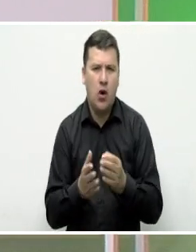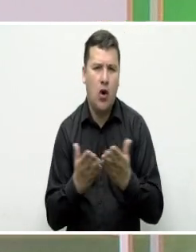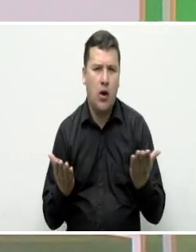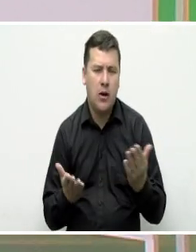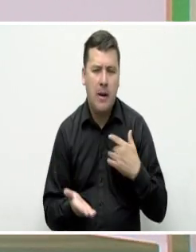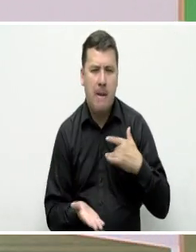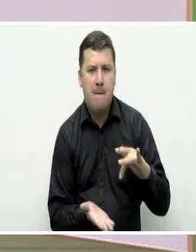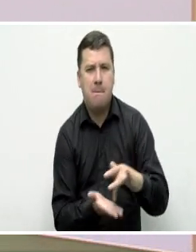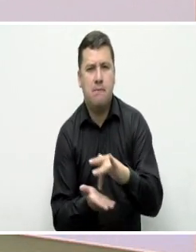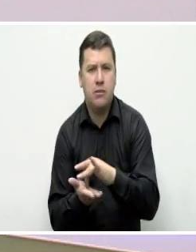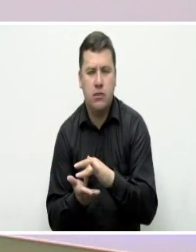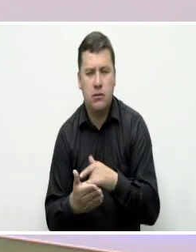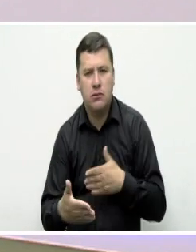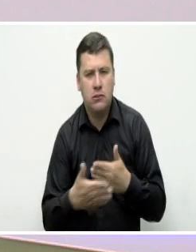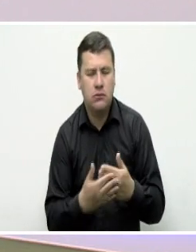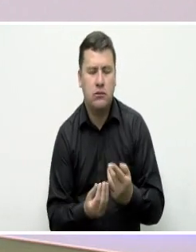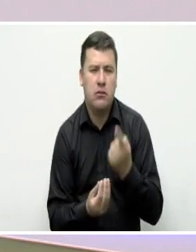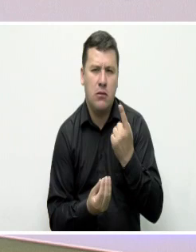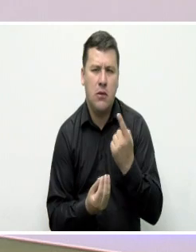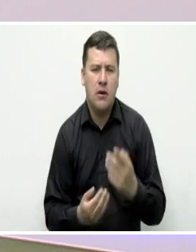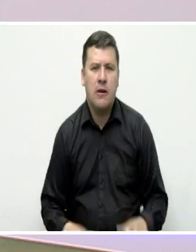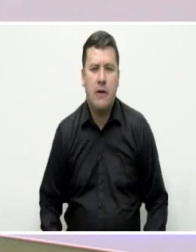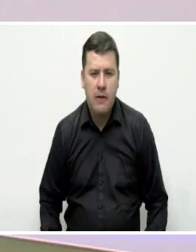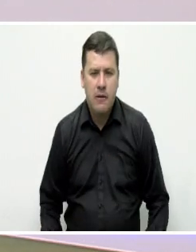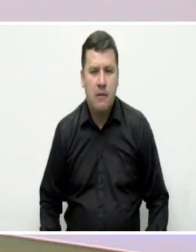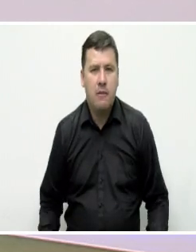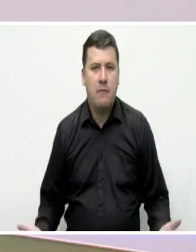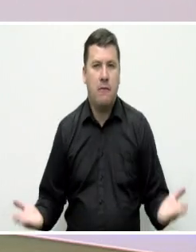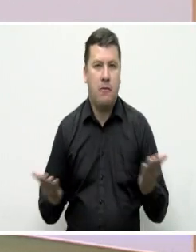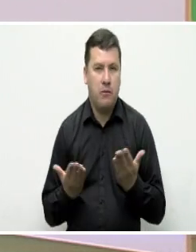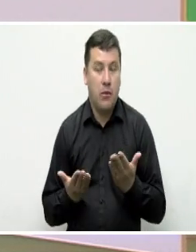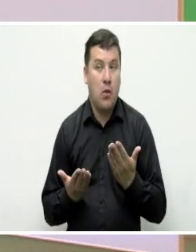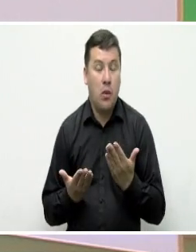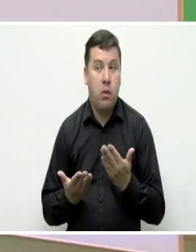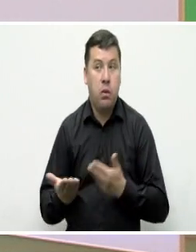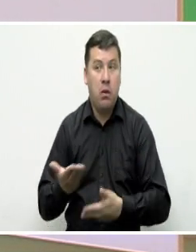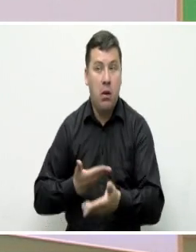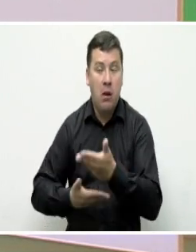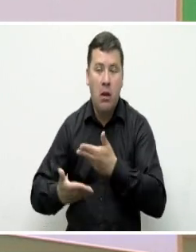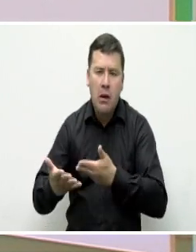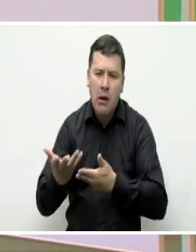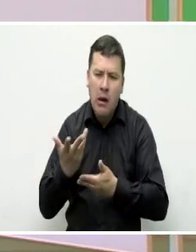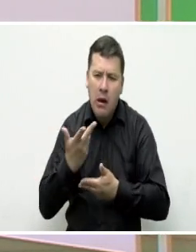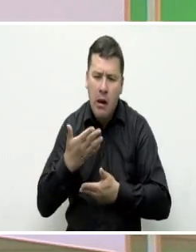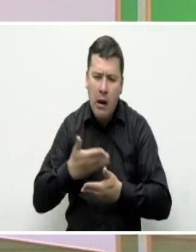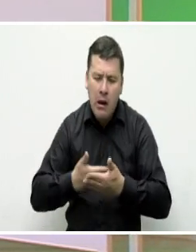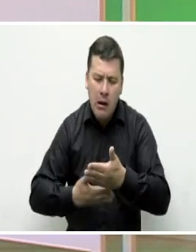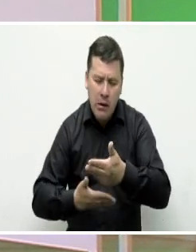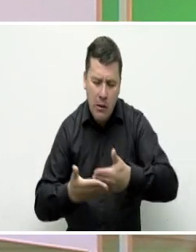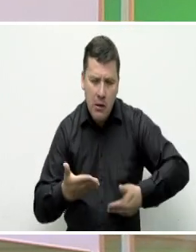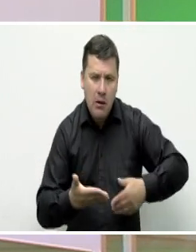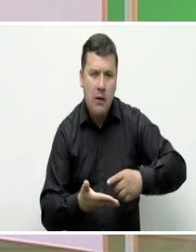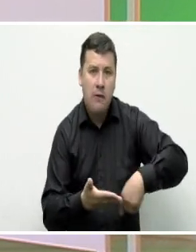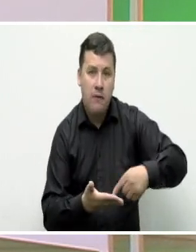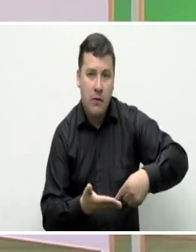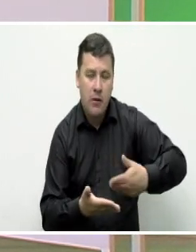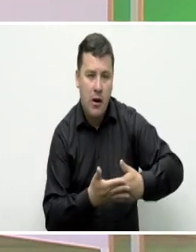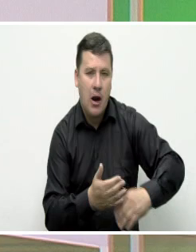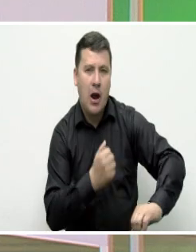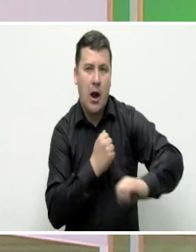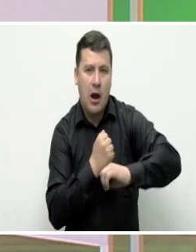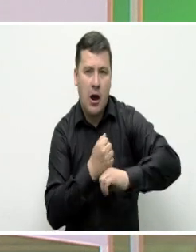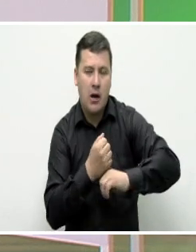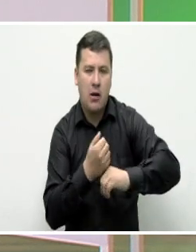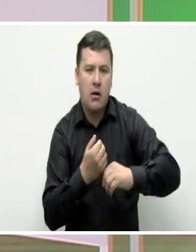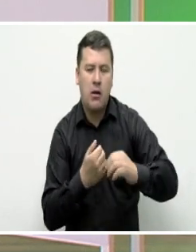la participación política. Recibimos unos insumos muy importantes de la firma que nos ayudó, Cifras